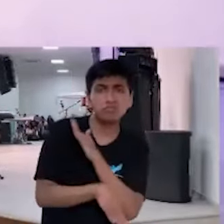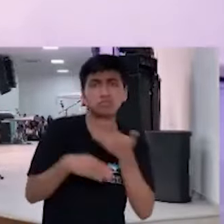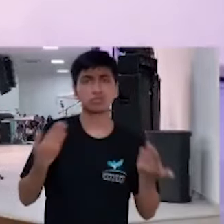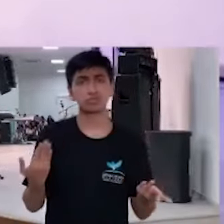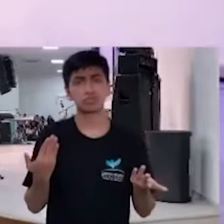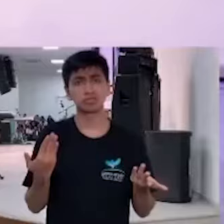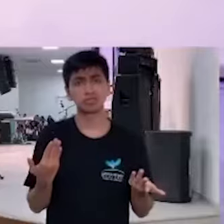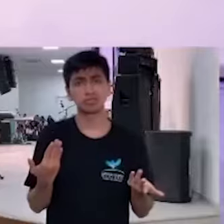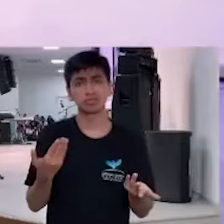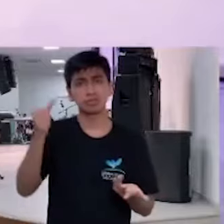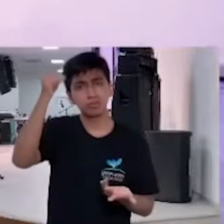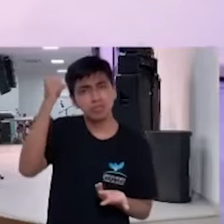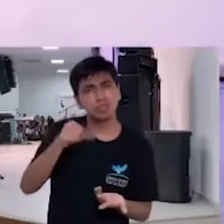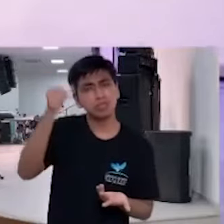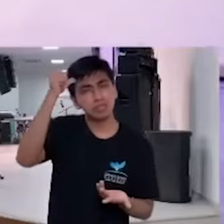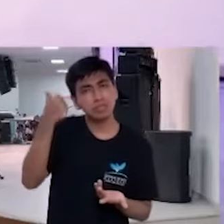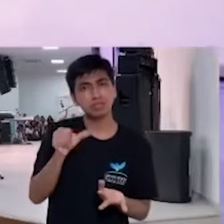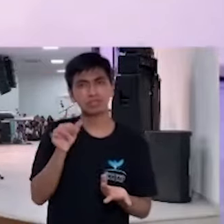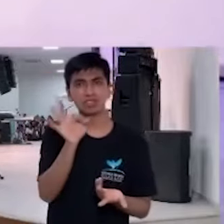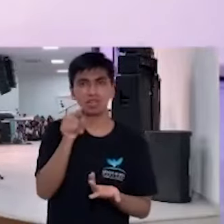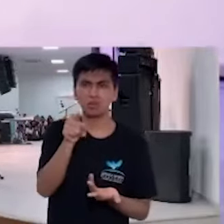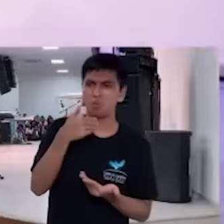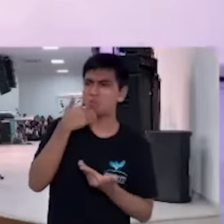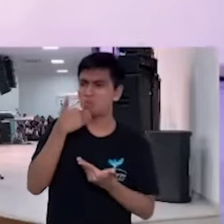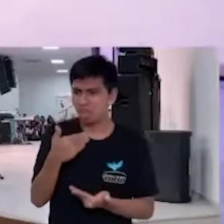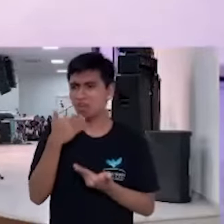caído. Que ibas bien,